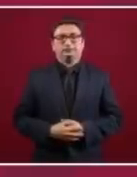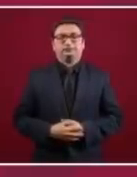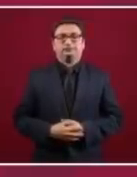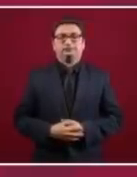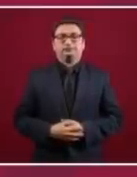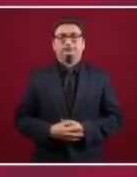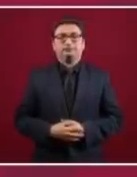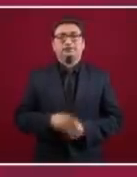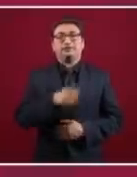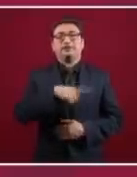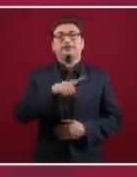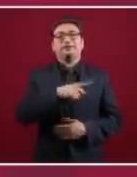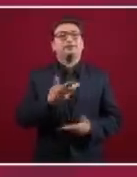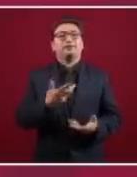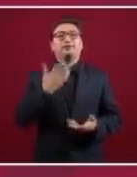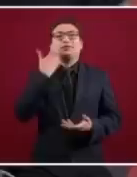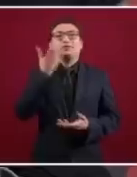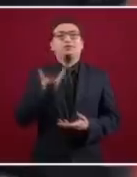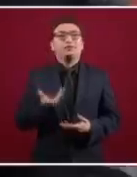quieren